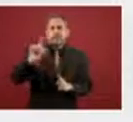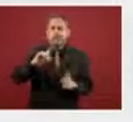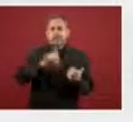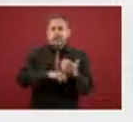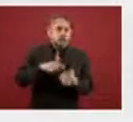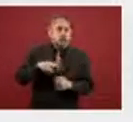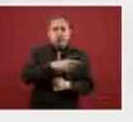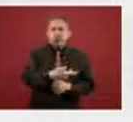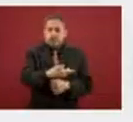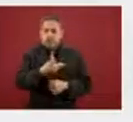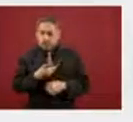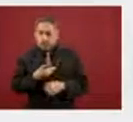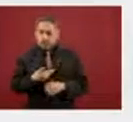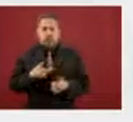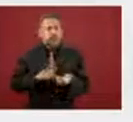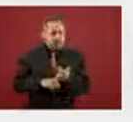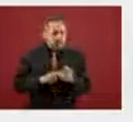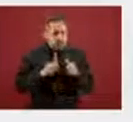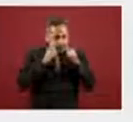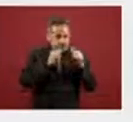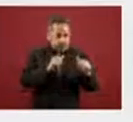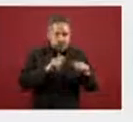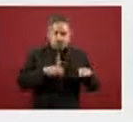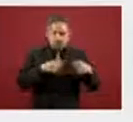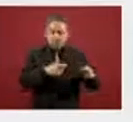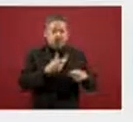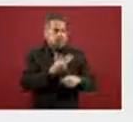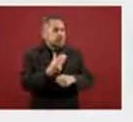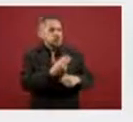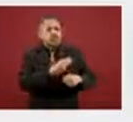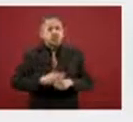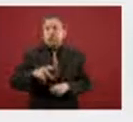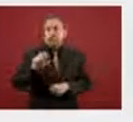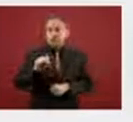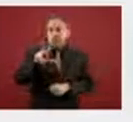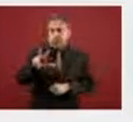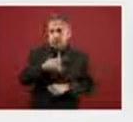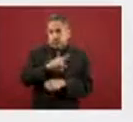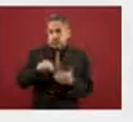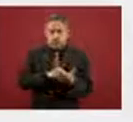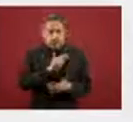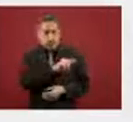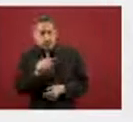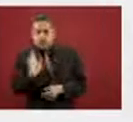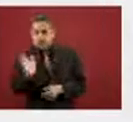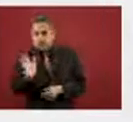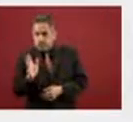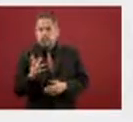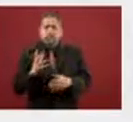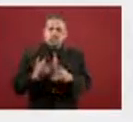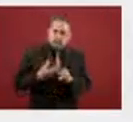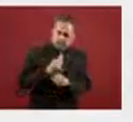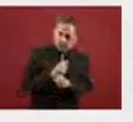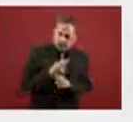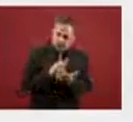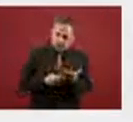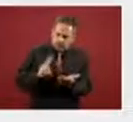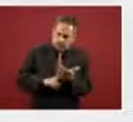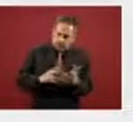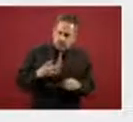nos pidieron la rehabilitación de 68 ya equipamientos existentes, pero que lamentablemente pues son